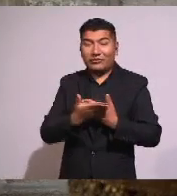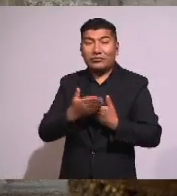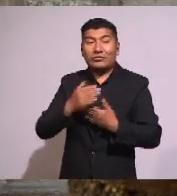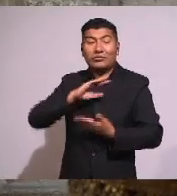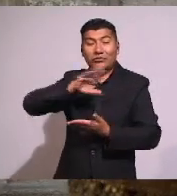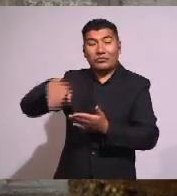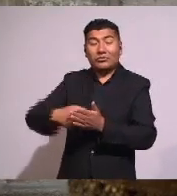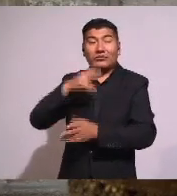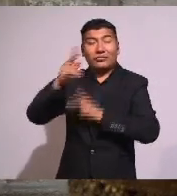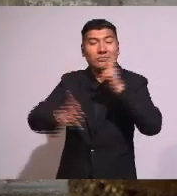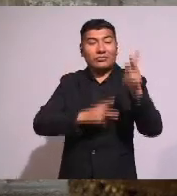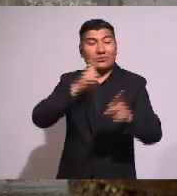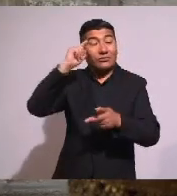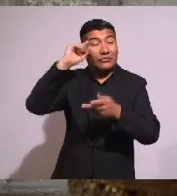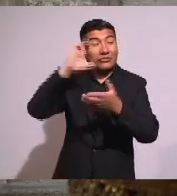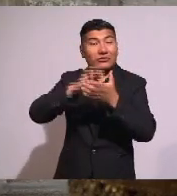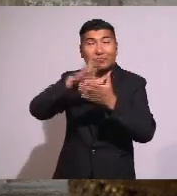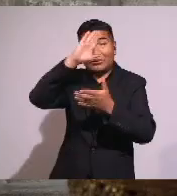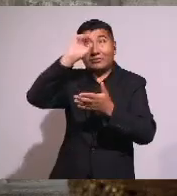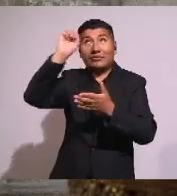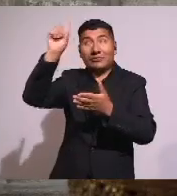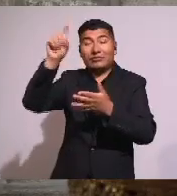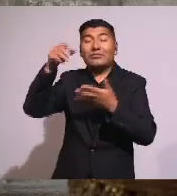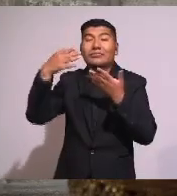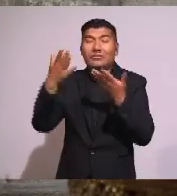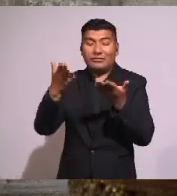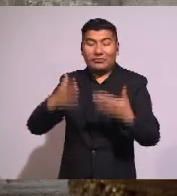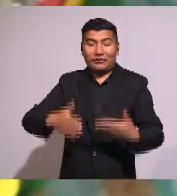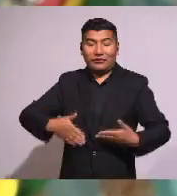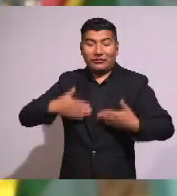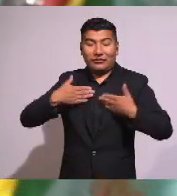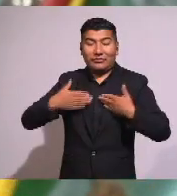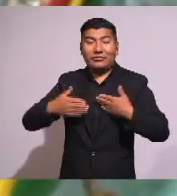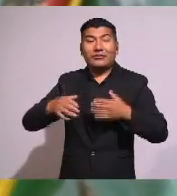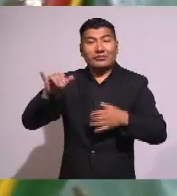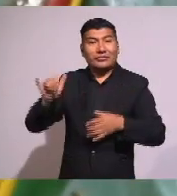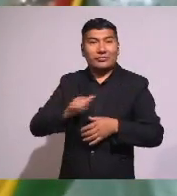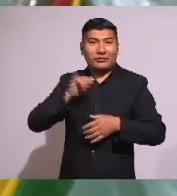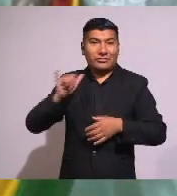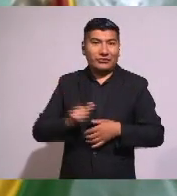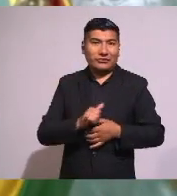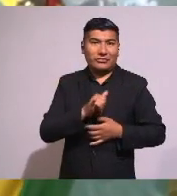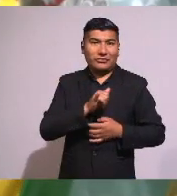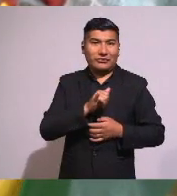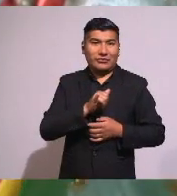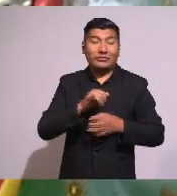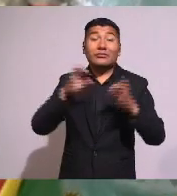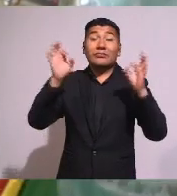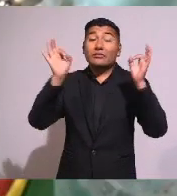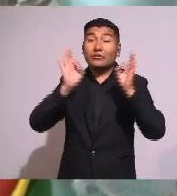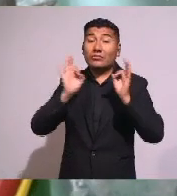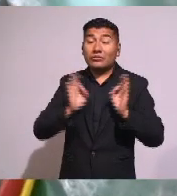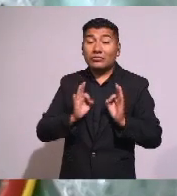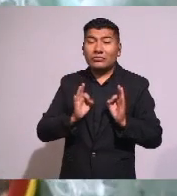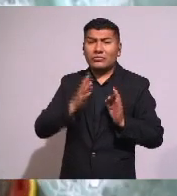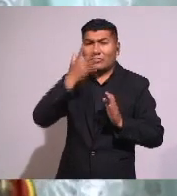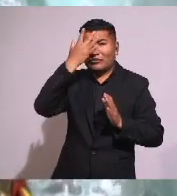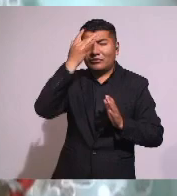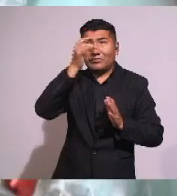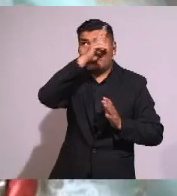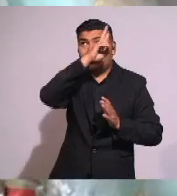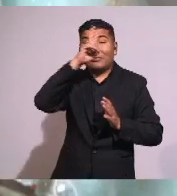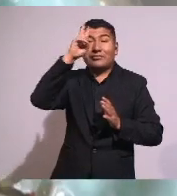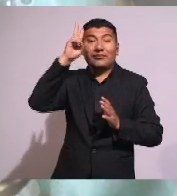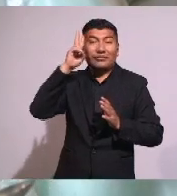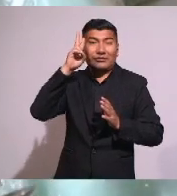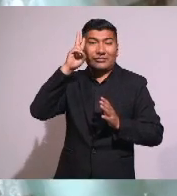que crea en Él no perezca, sino que tenga la vida eterna. el modelo de por qué la Virgen